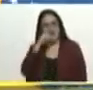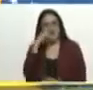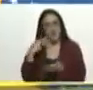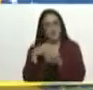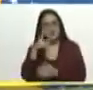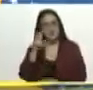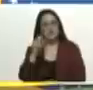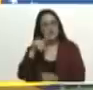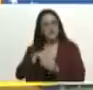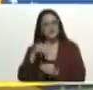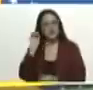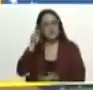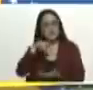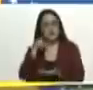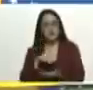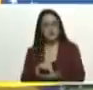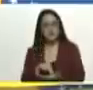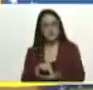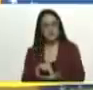elección a la Asamblea Nacional.